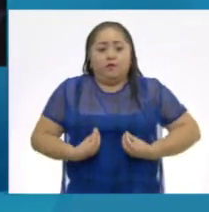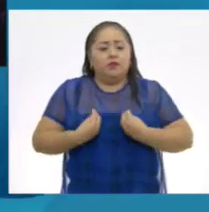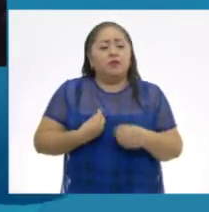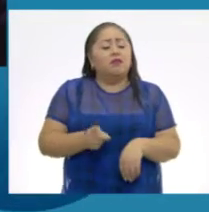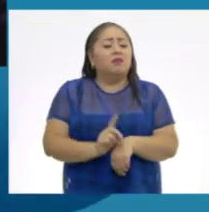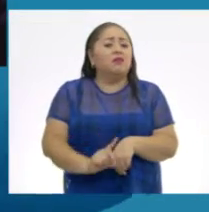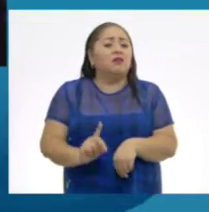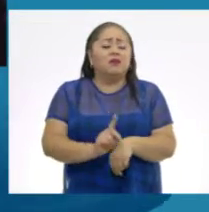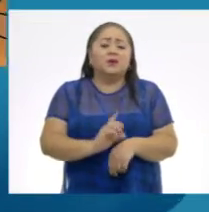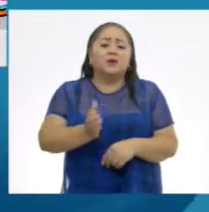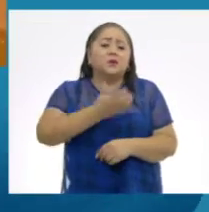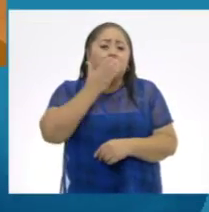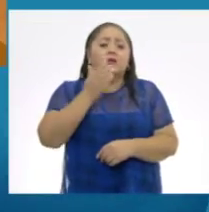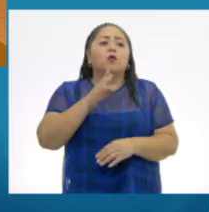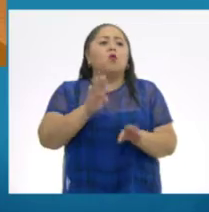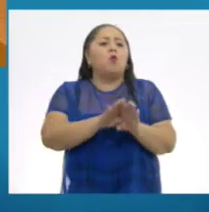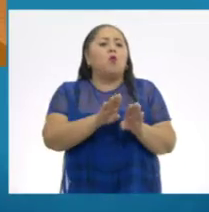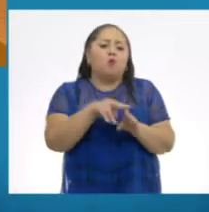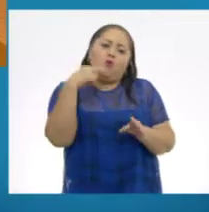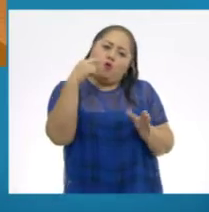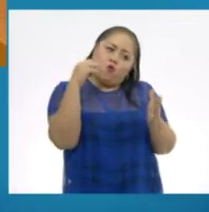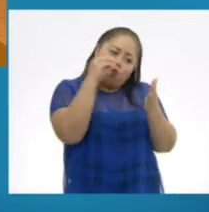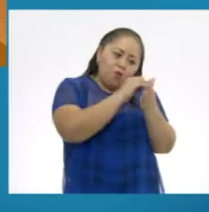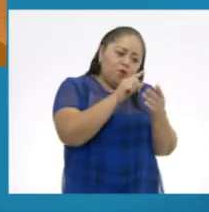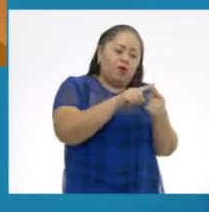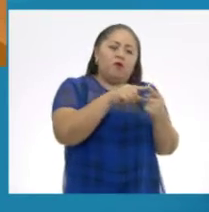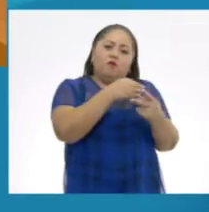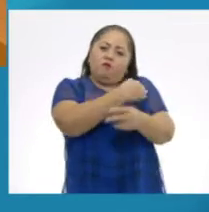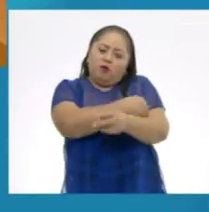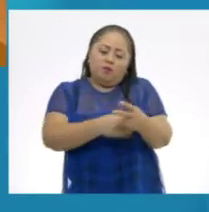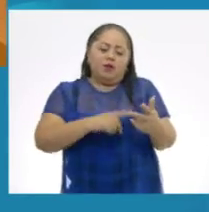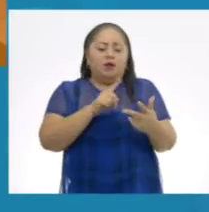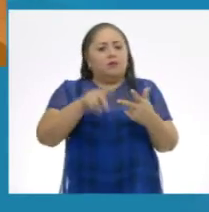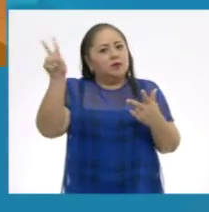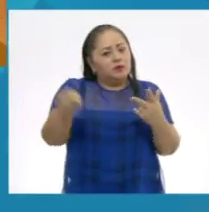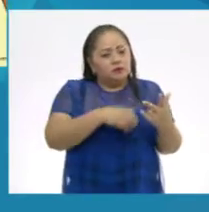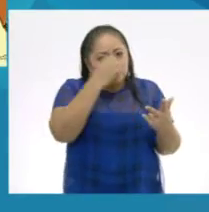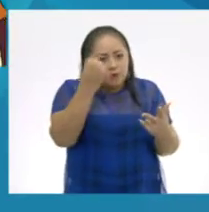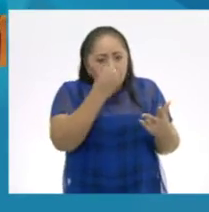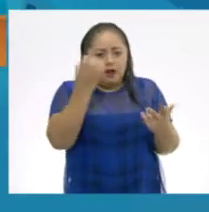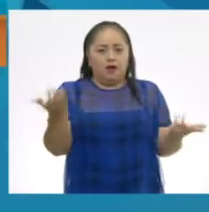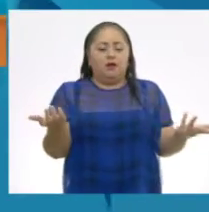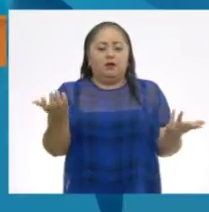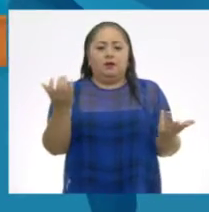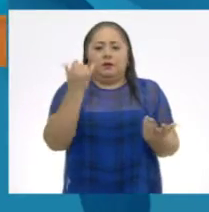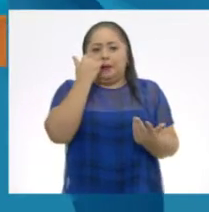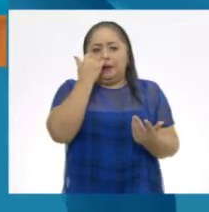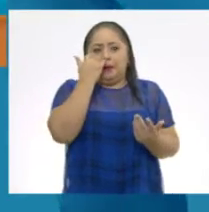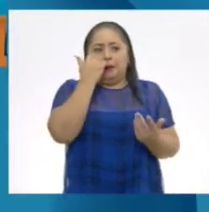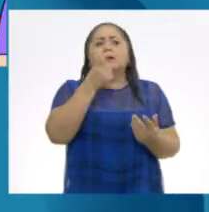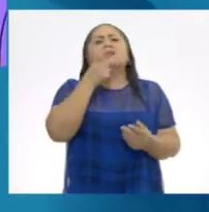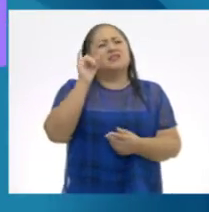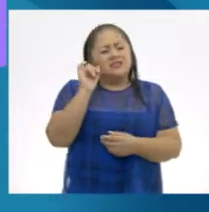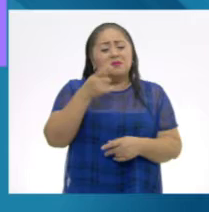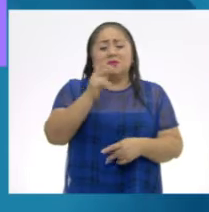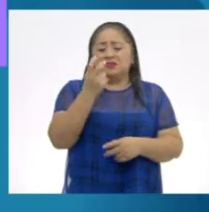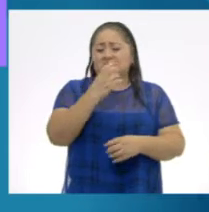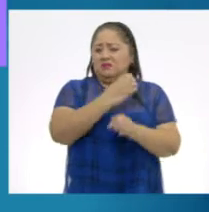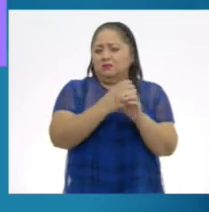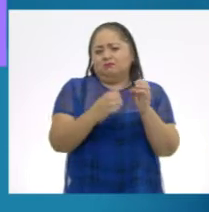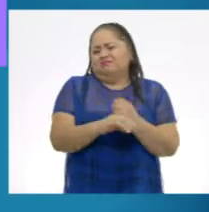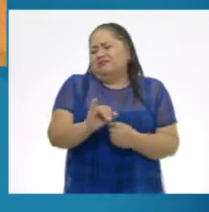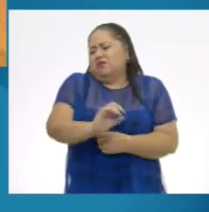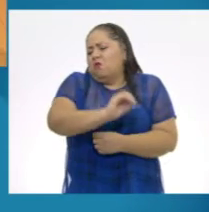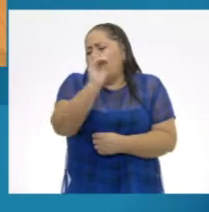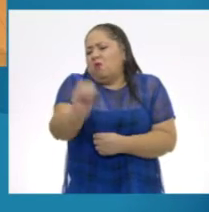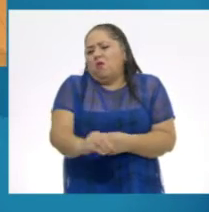el tiempo. Como tener un nombre, una familia, venir a la escuela. Sí, Valentina, pero esas cosas son obvias,